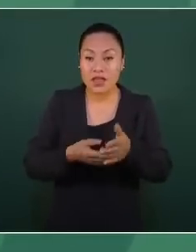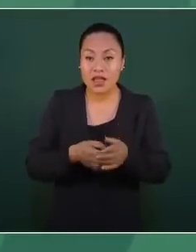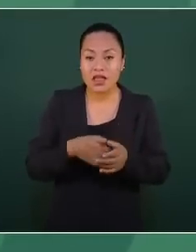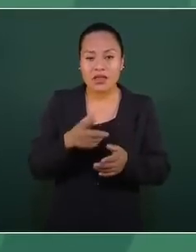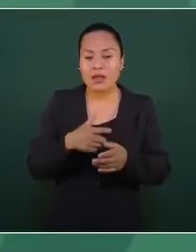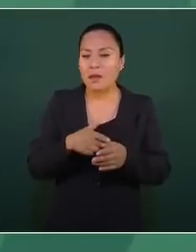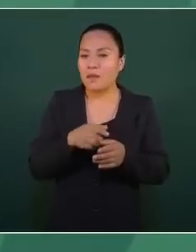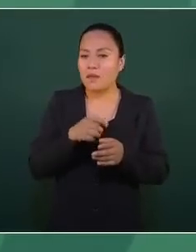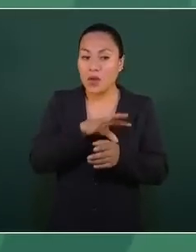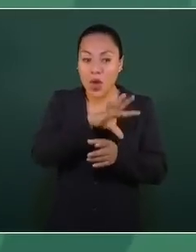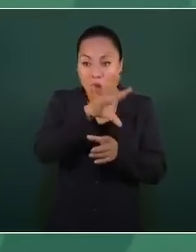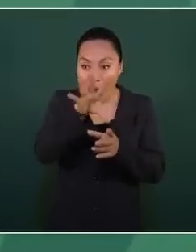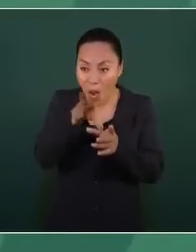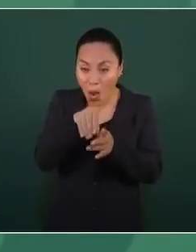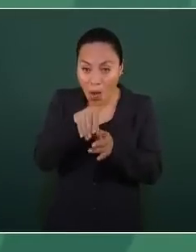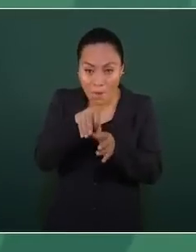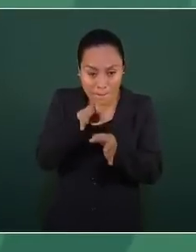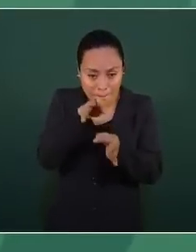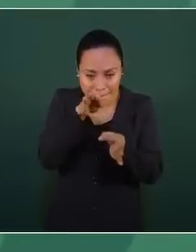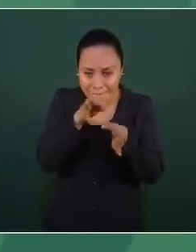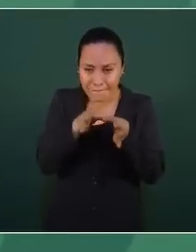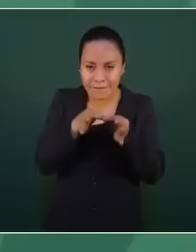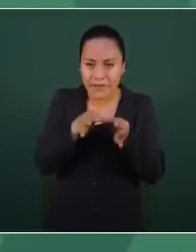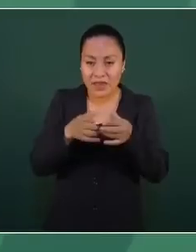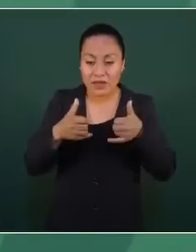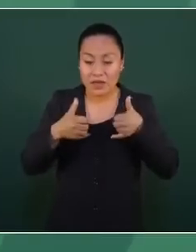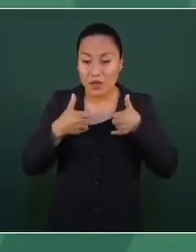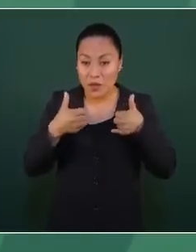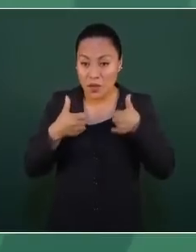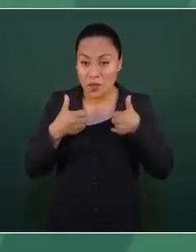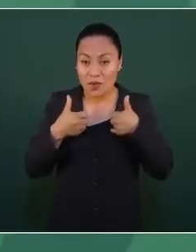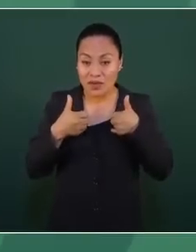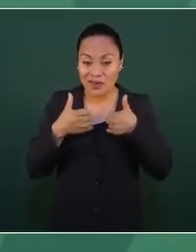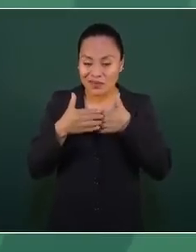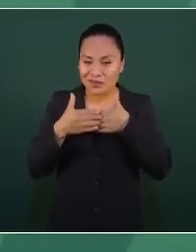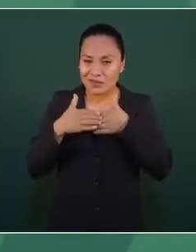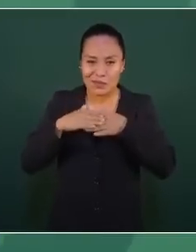18. Ya se empezó con